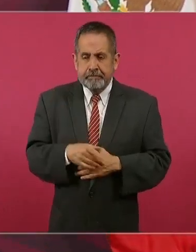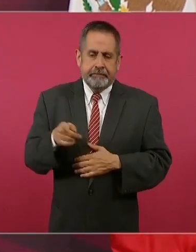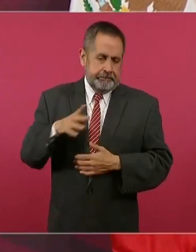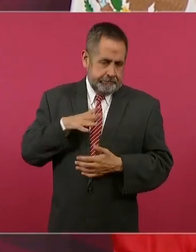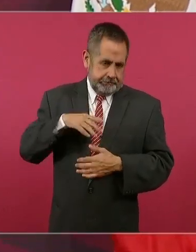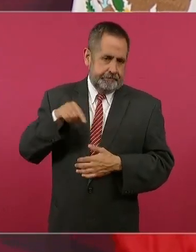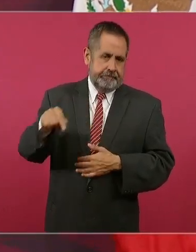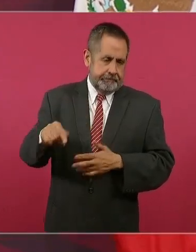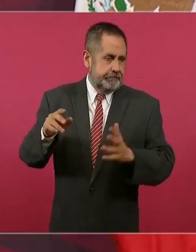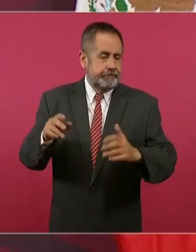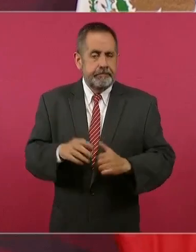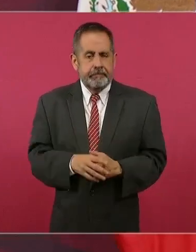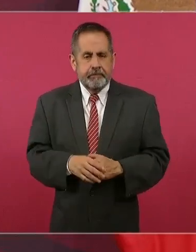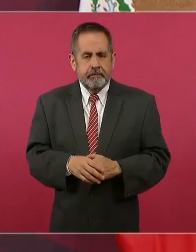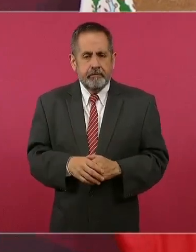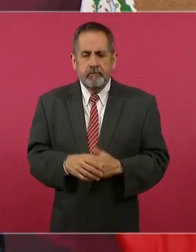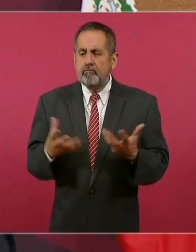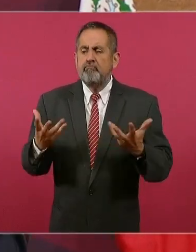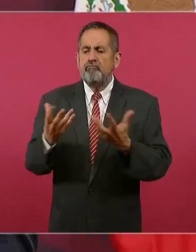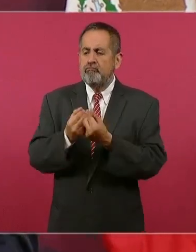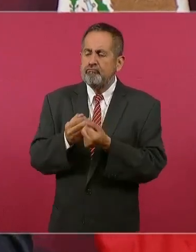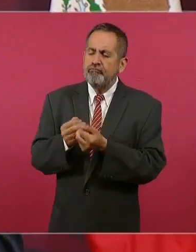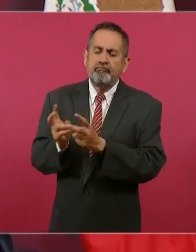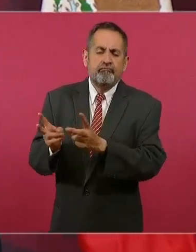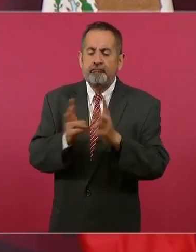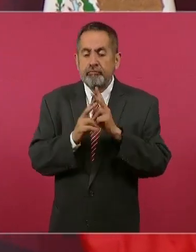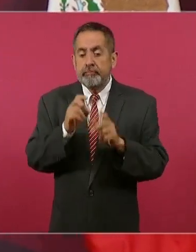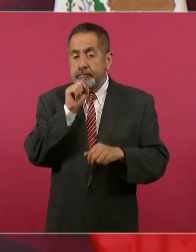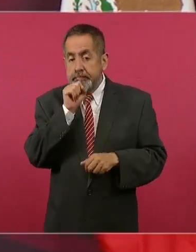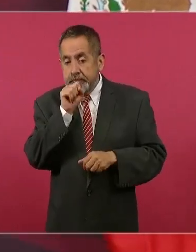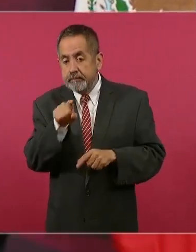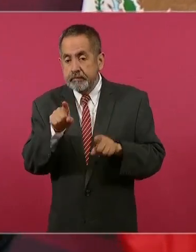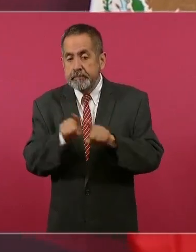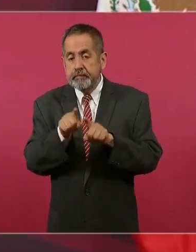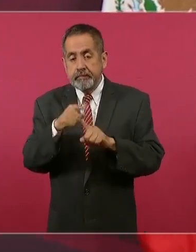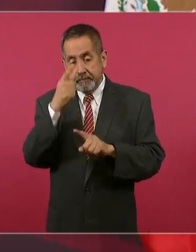presente. Y nos reunimos también para